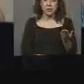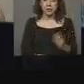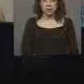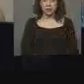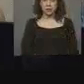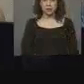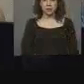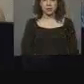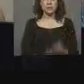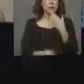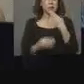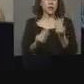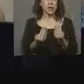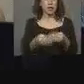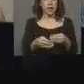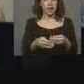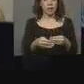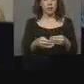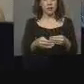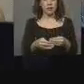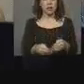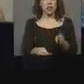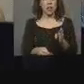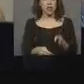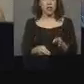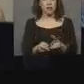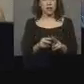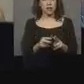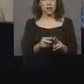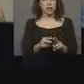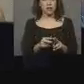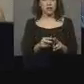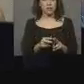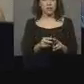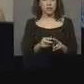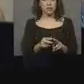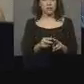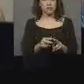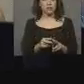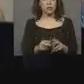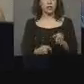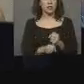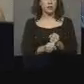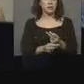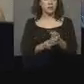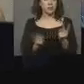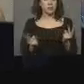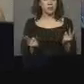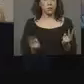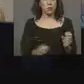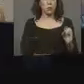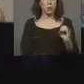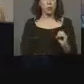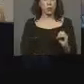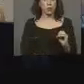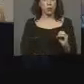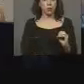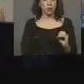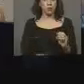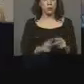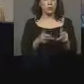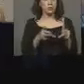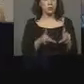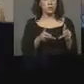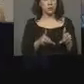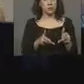además de limitaciones que deben actuarse en el ejercicio de funciones públicas o